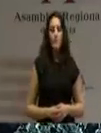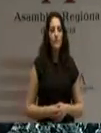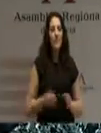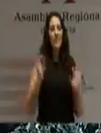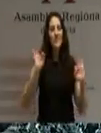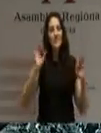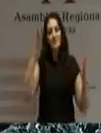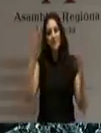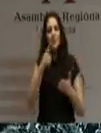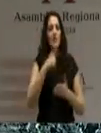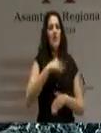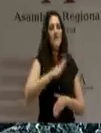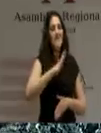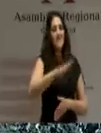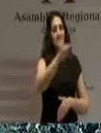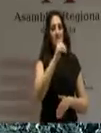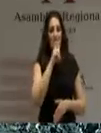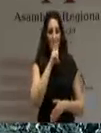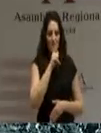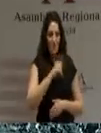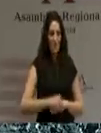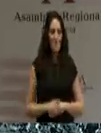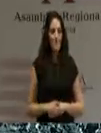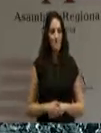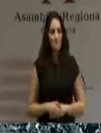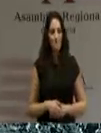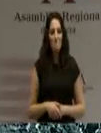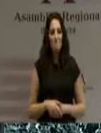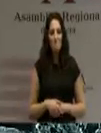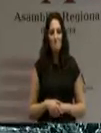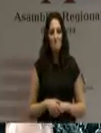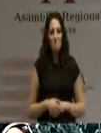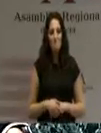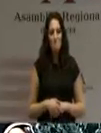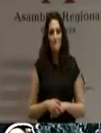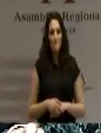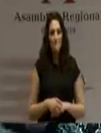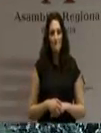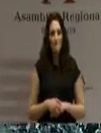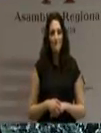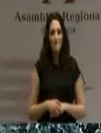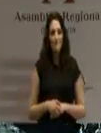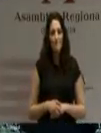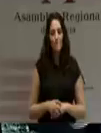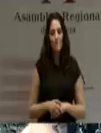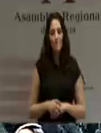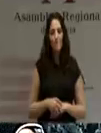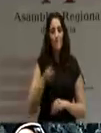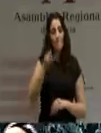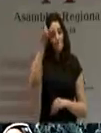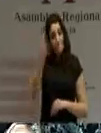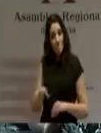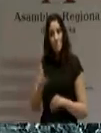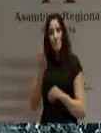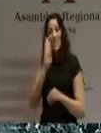Señor Oñate, le llamo al orden. Preciso, para que nadie me llame que no me diga que soy preciso. Ha sido desimputado, no ha